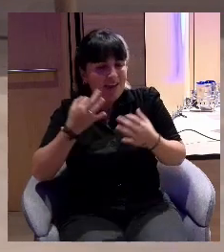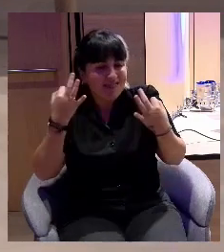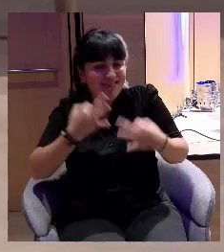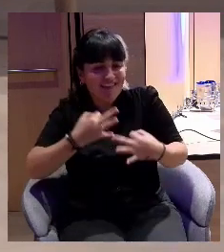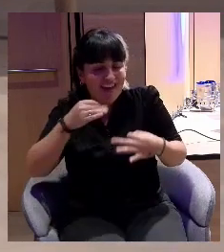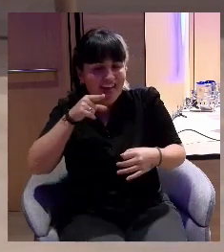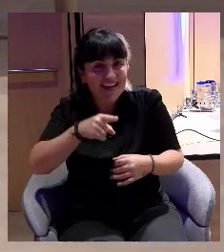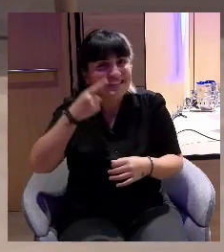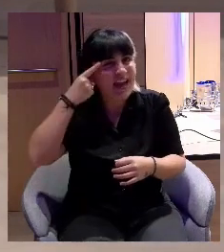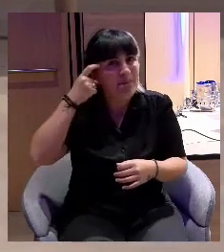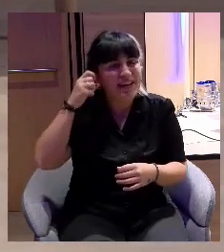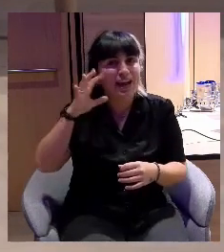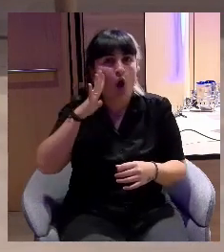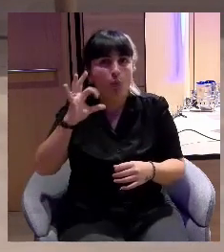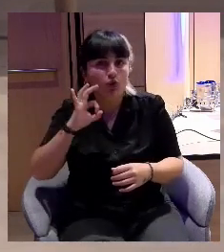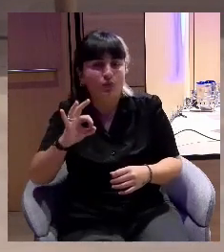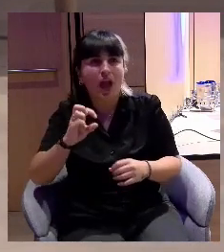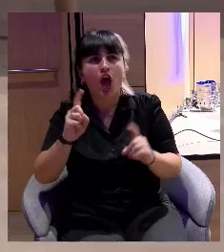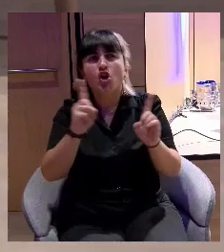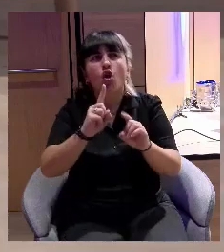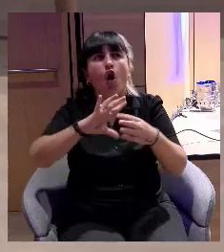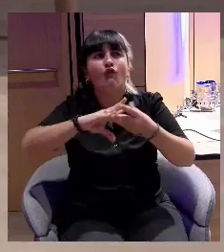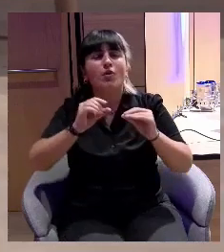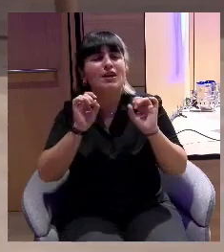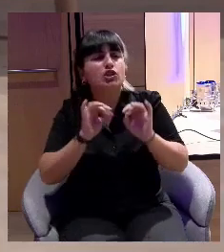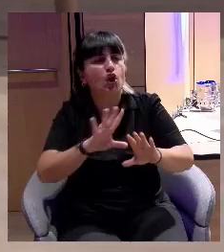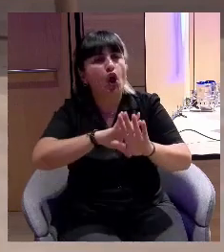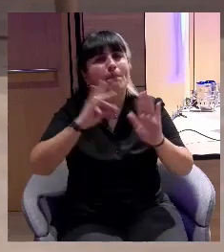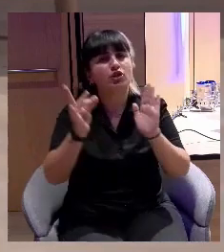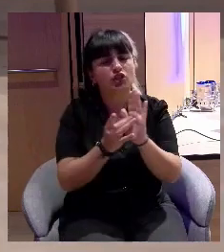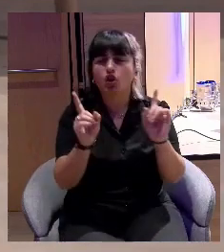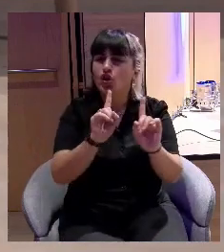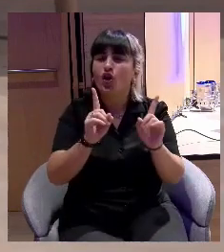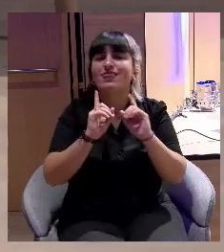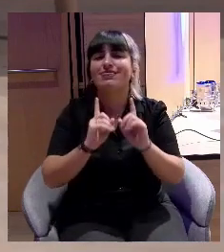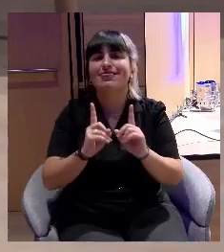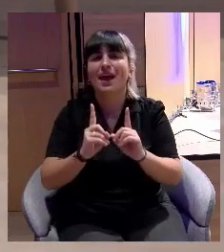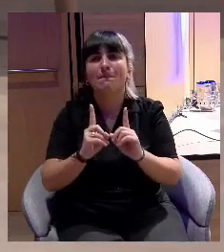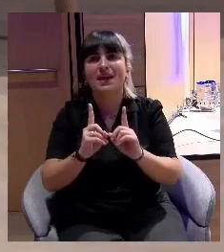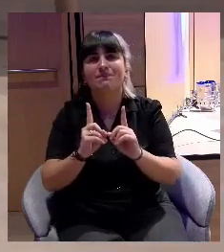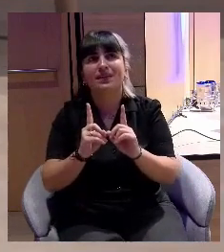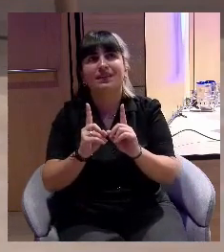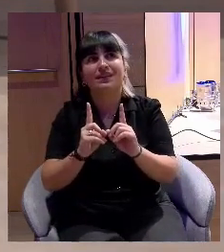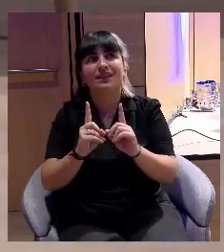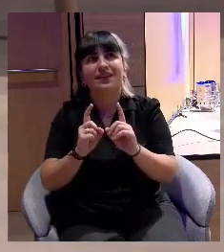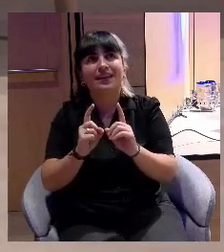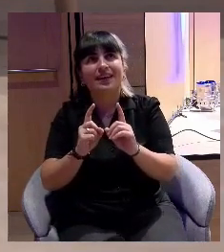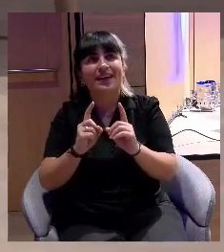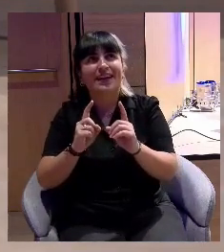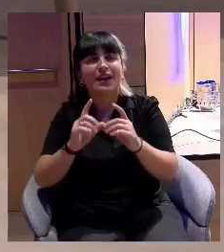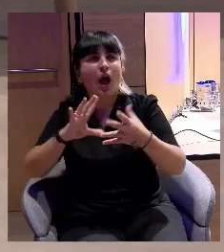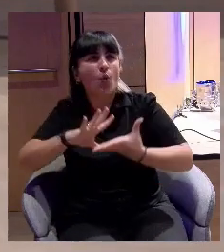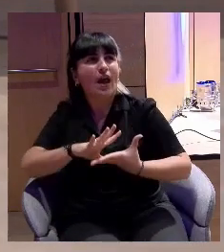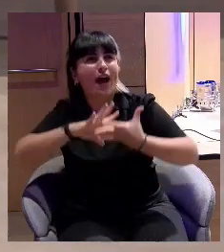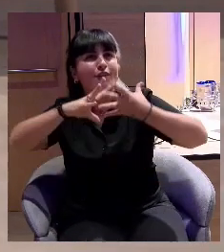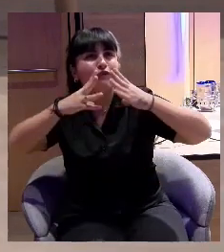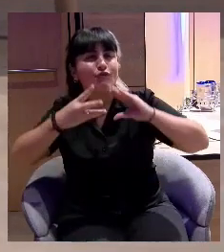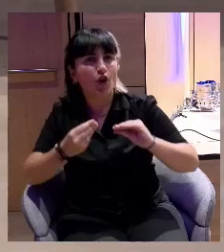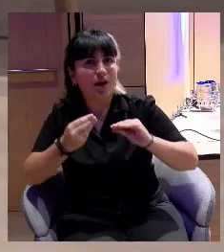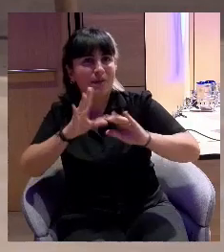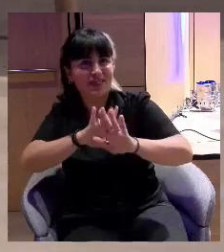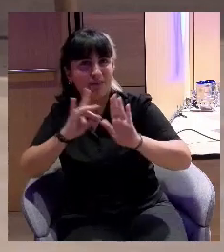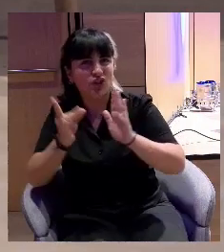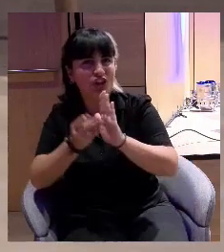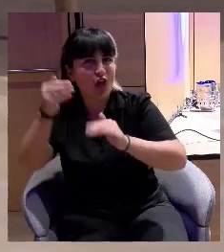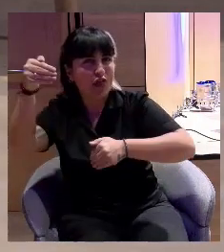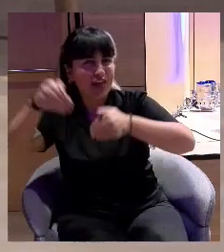entender que no era solo un proyecto que se iba a manejar en elecciones, sino que casi que el proyecto de elecciones